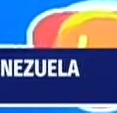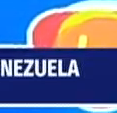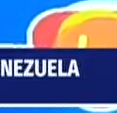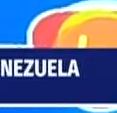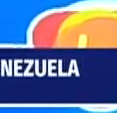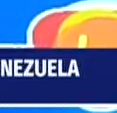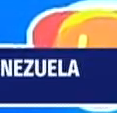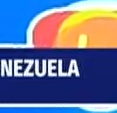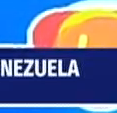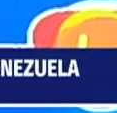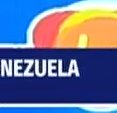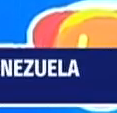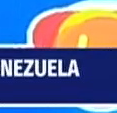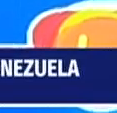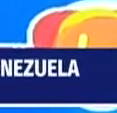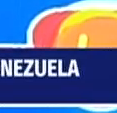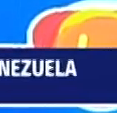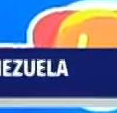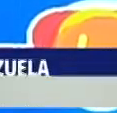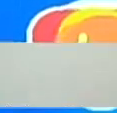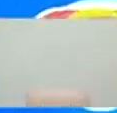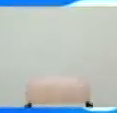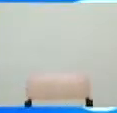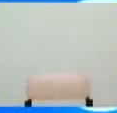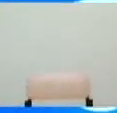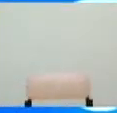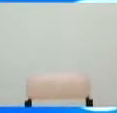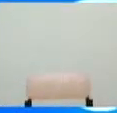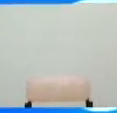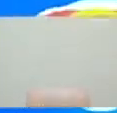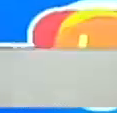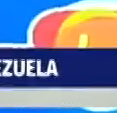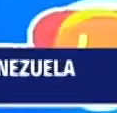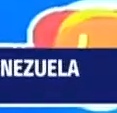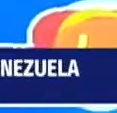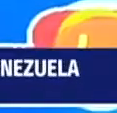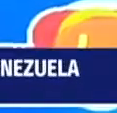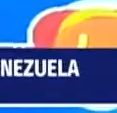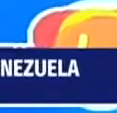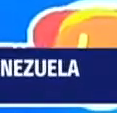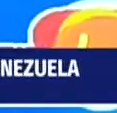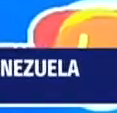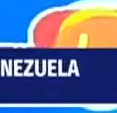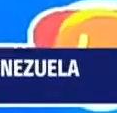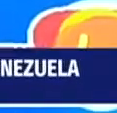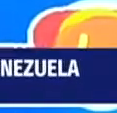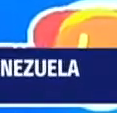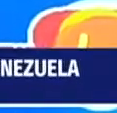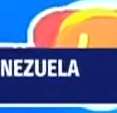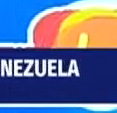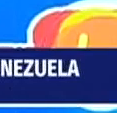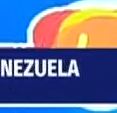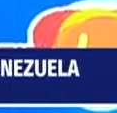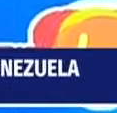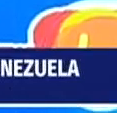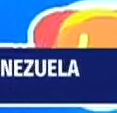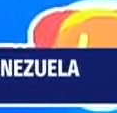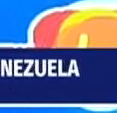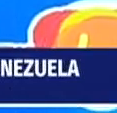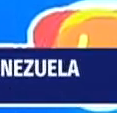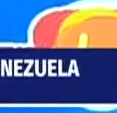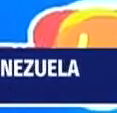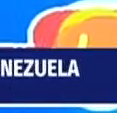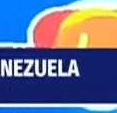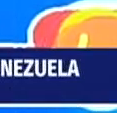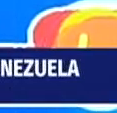Agricultura Urbana. Honorable Cuerpo Diplomático acreditado en el Gobierno Nacional.